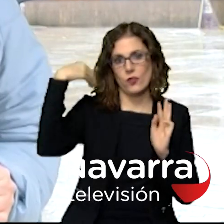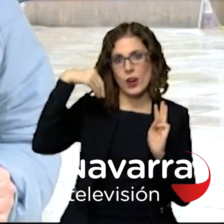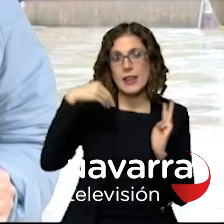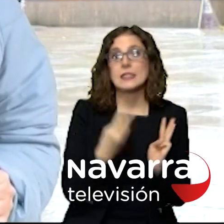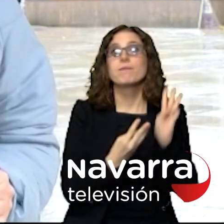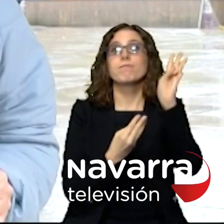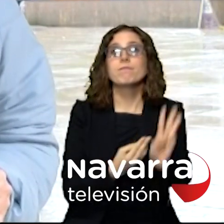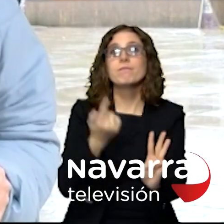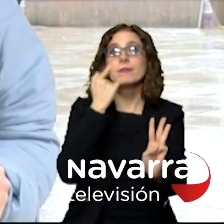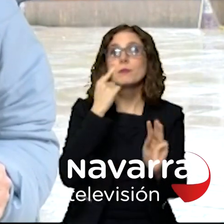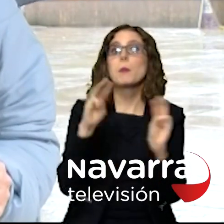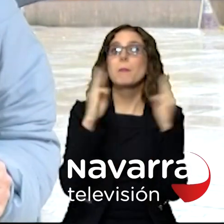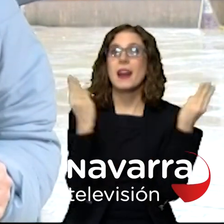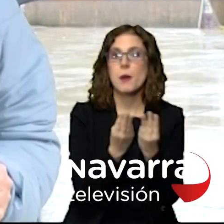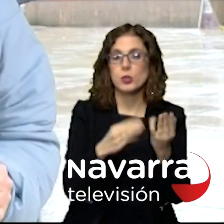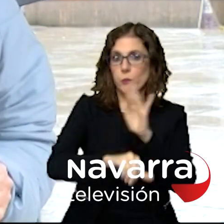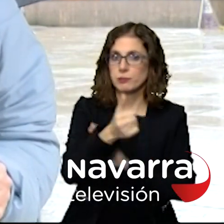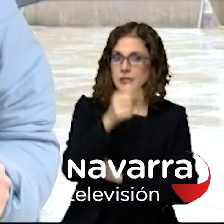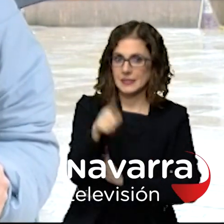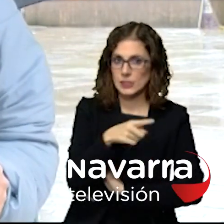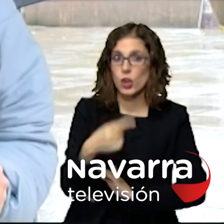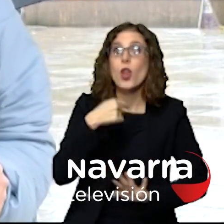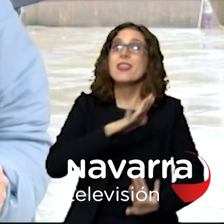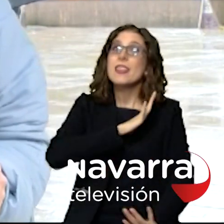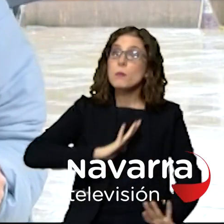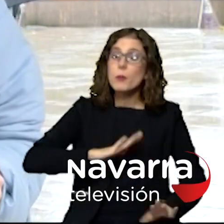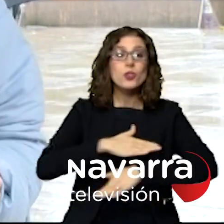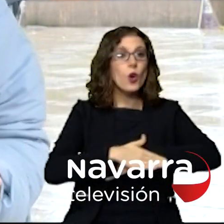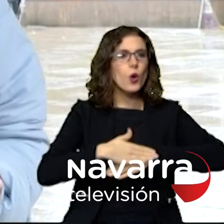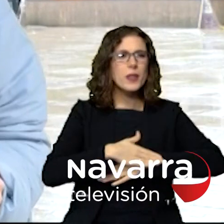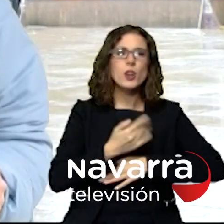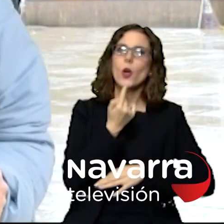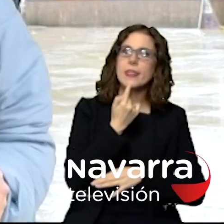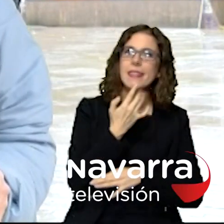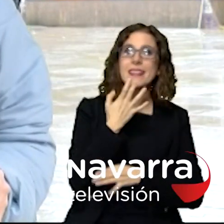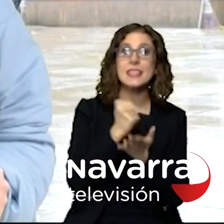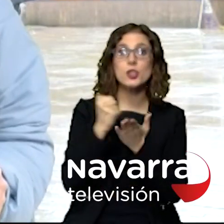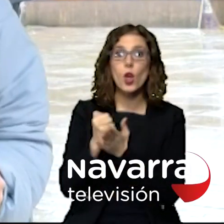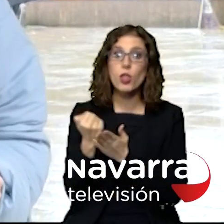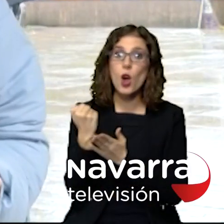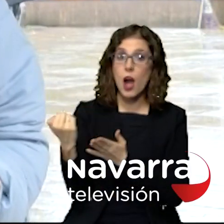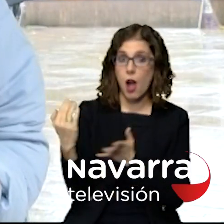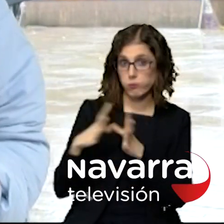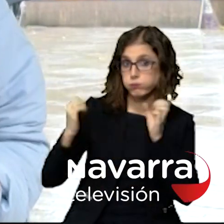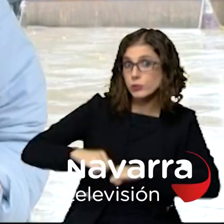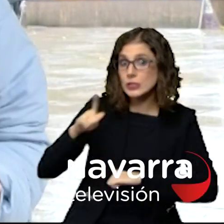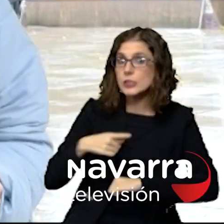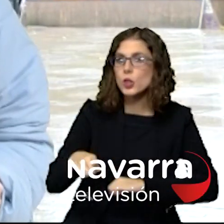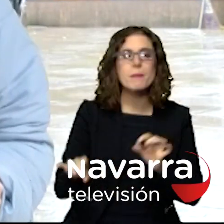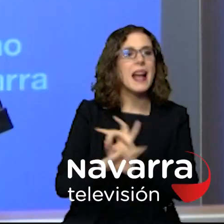trámite parlamentario y de momento el Ejecutivo foral no aclara si sus socios le dan el visto bueno.